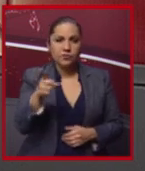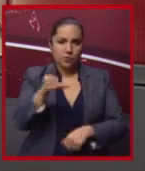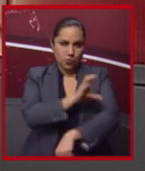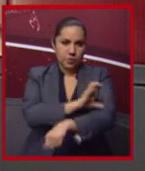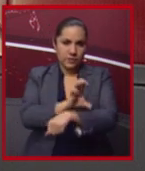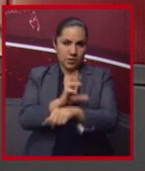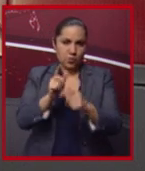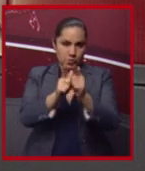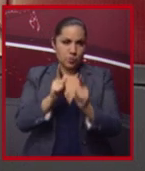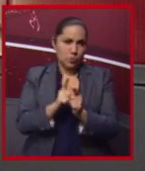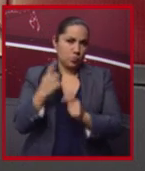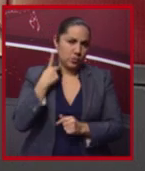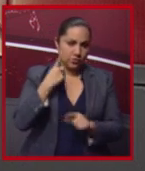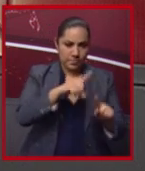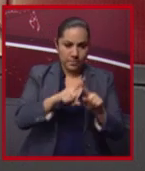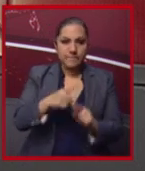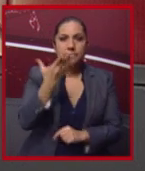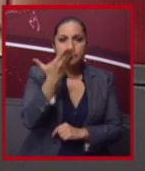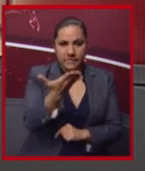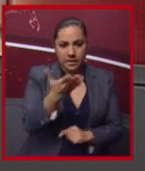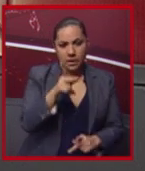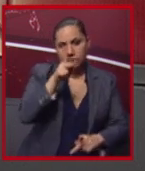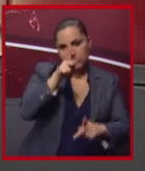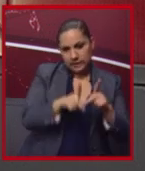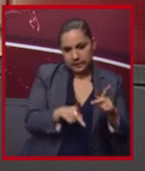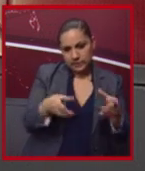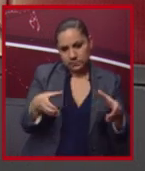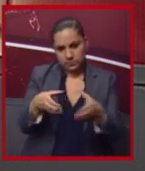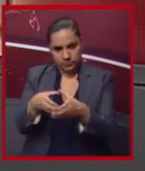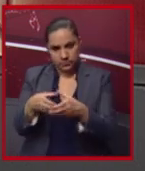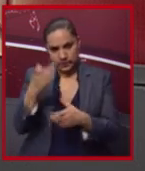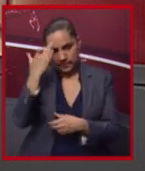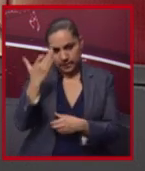parlamentarios solicitaron se diera un receso.